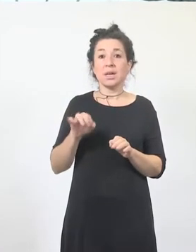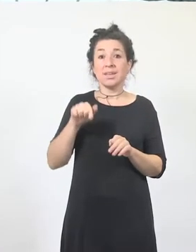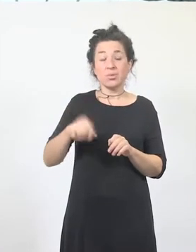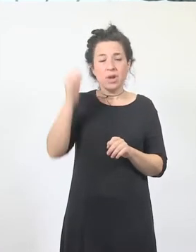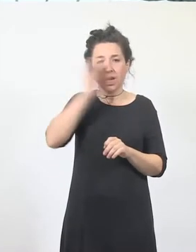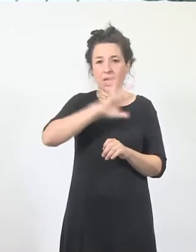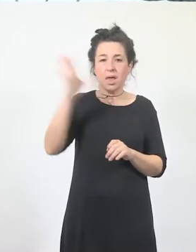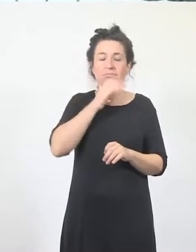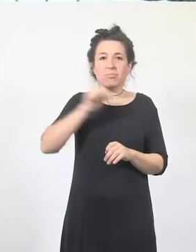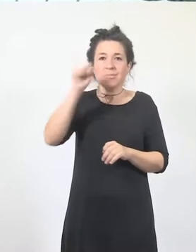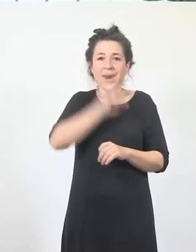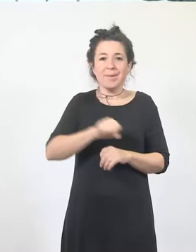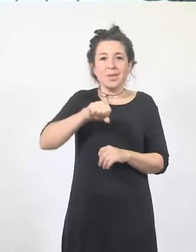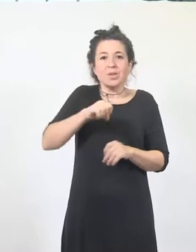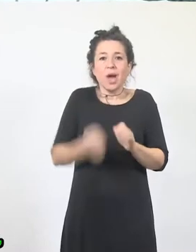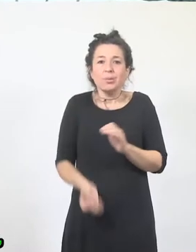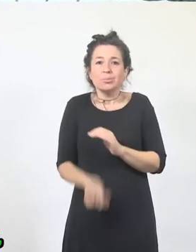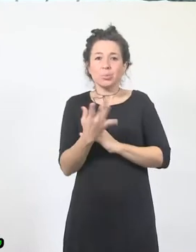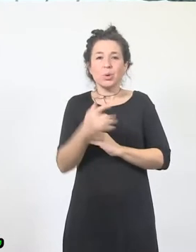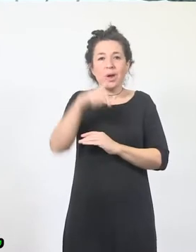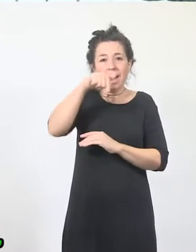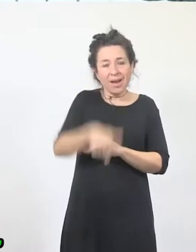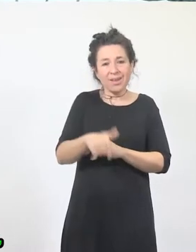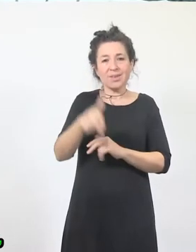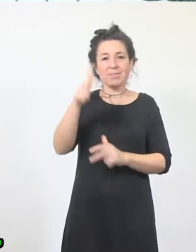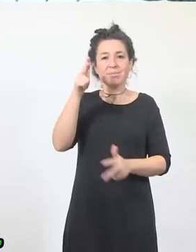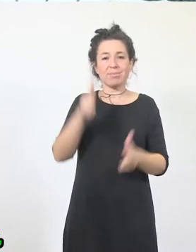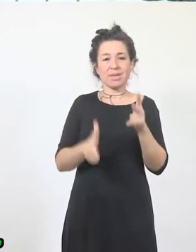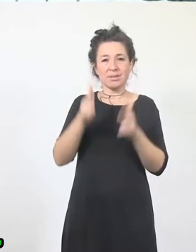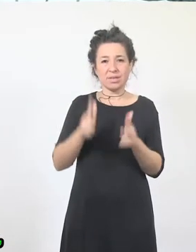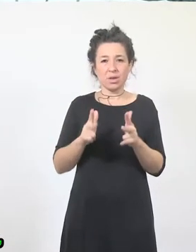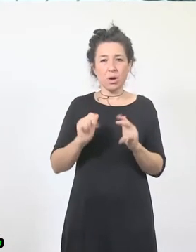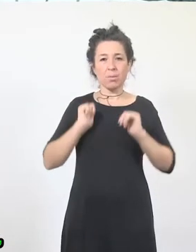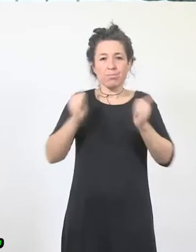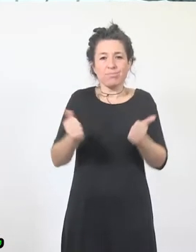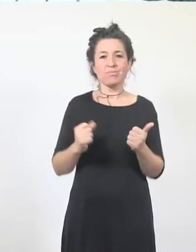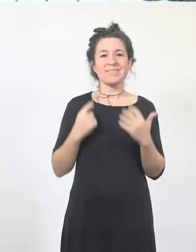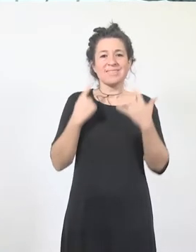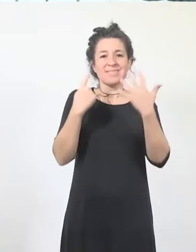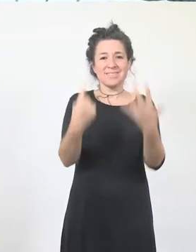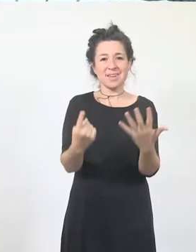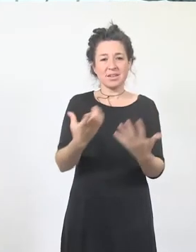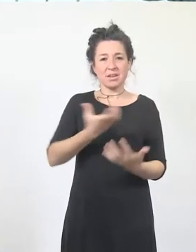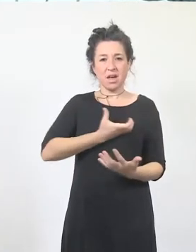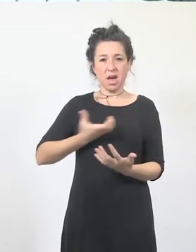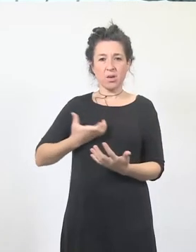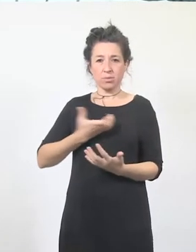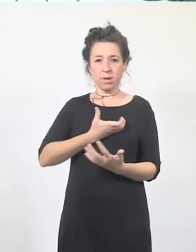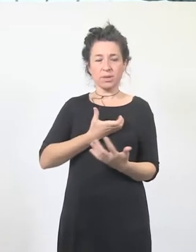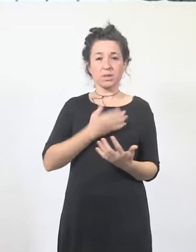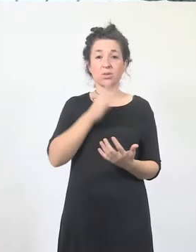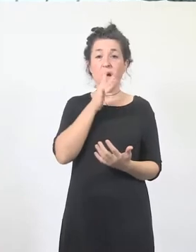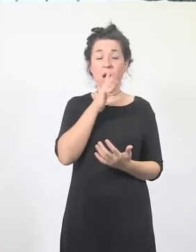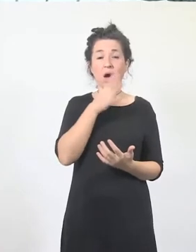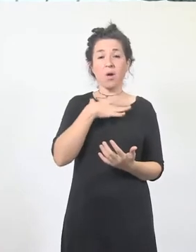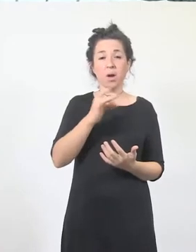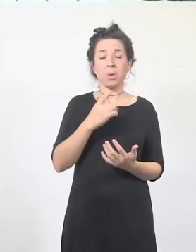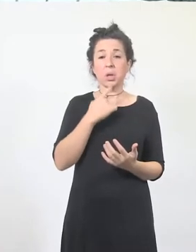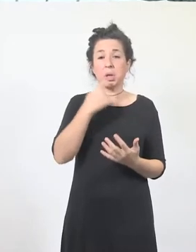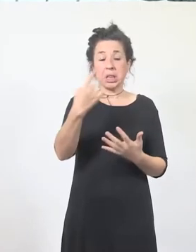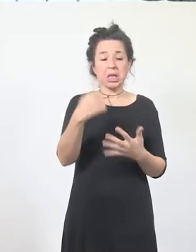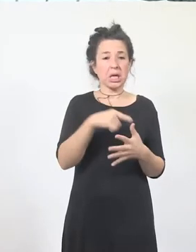en el País Vasco, donde pues se han empezado 6 ayuntamientos que ahora pues